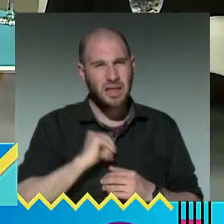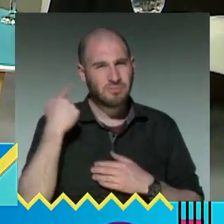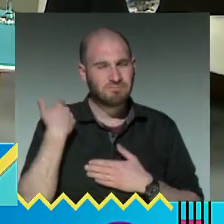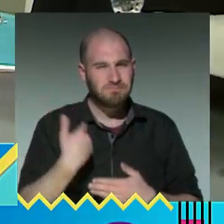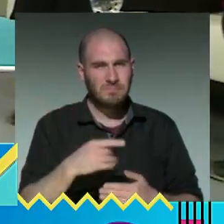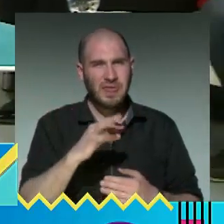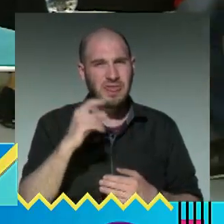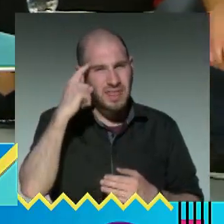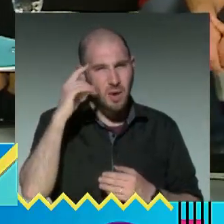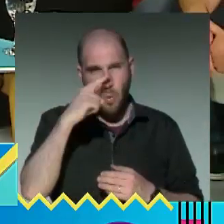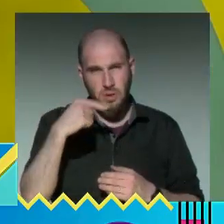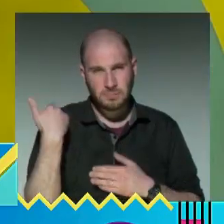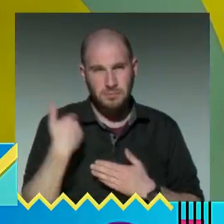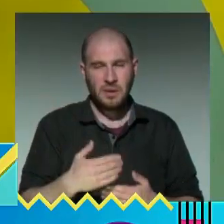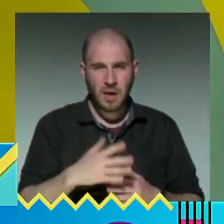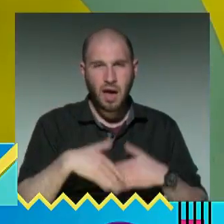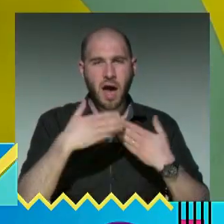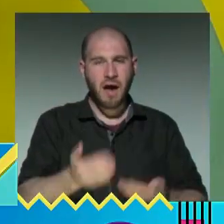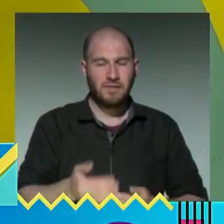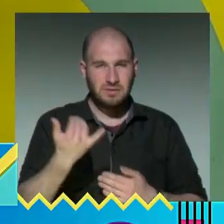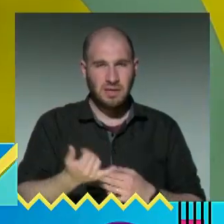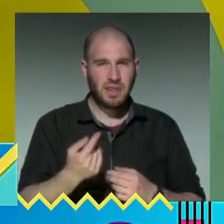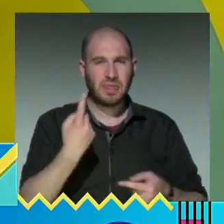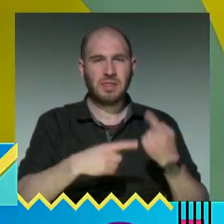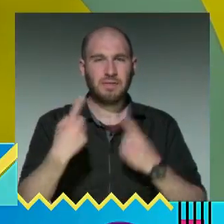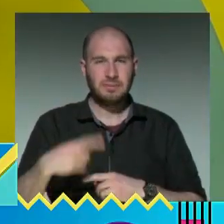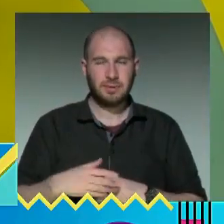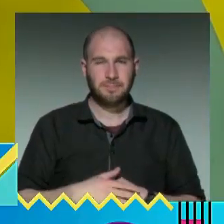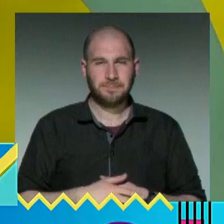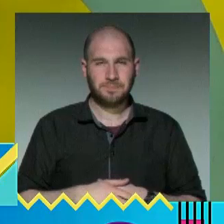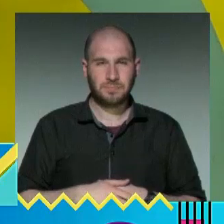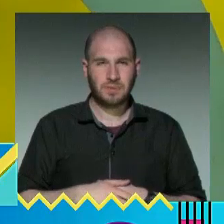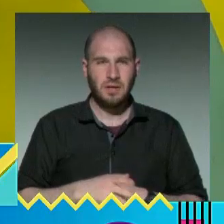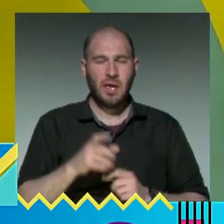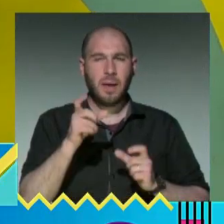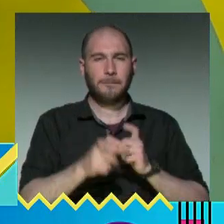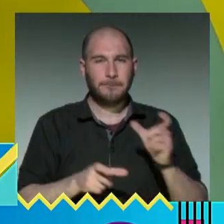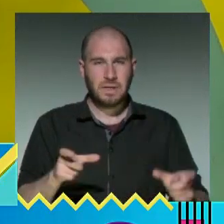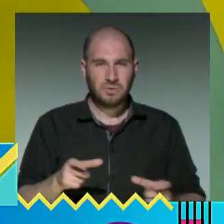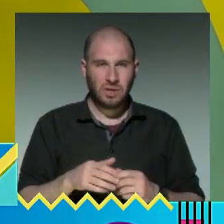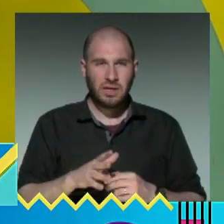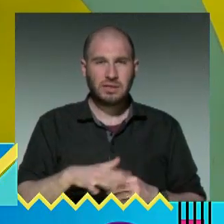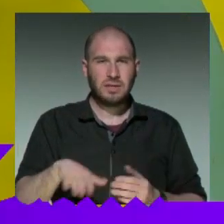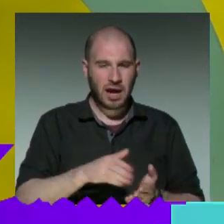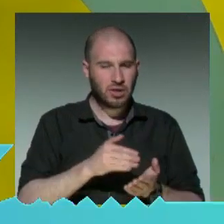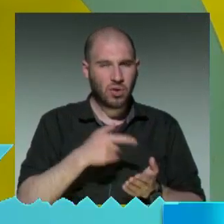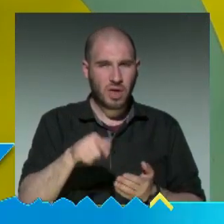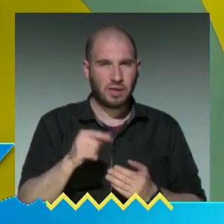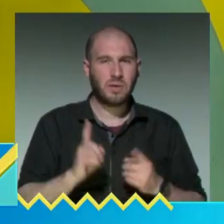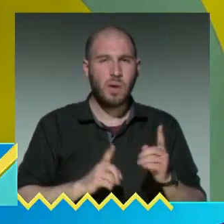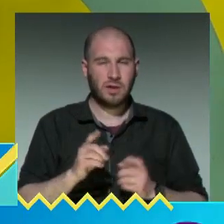década, hubo un avance en reconocer esa diversidad de sujetos que el territorio tiene.